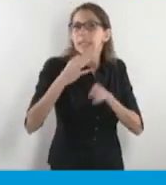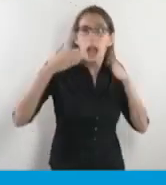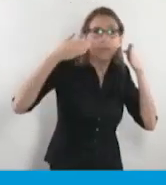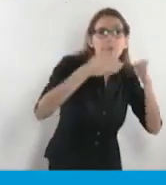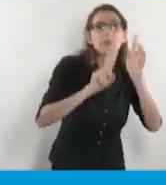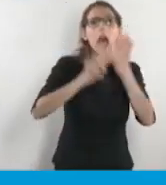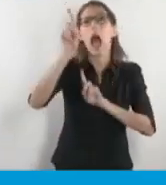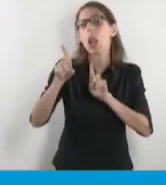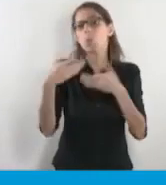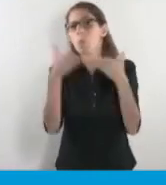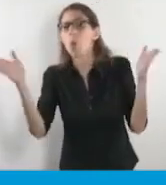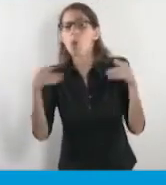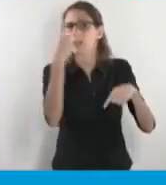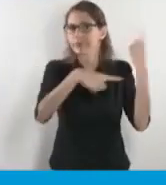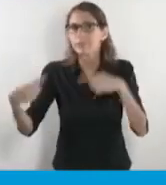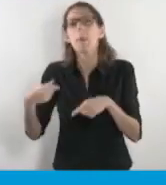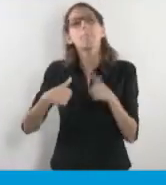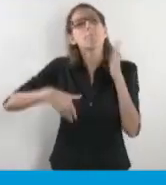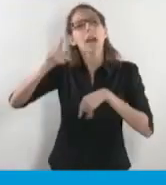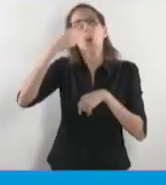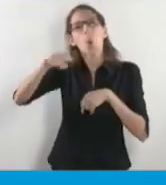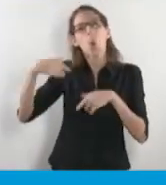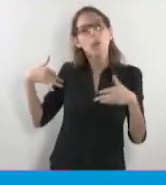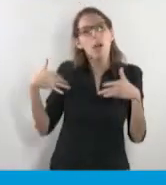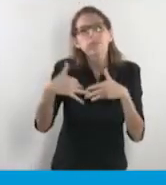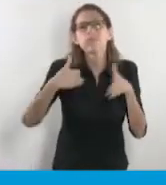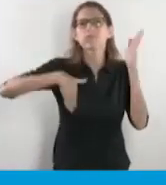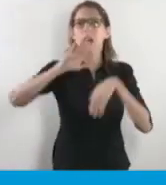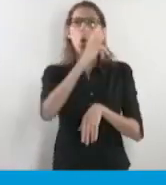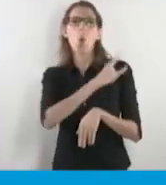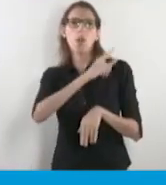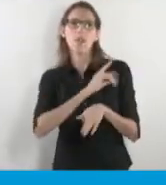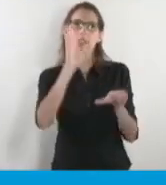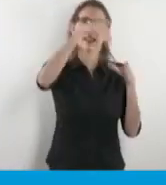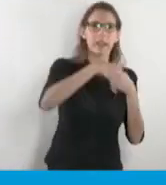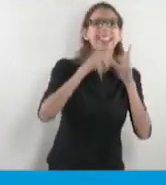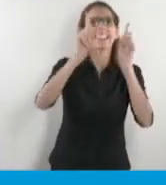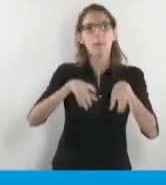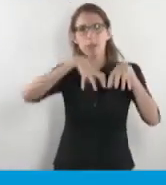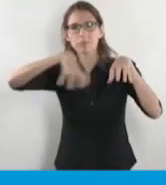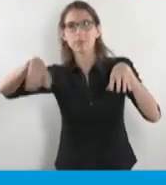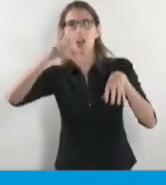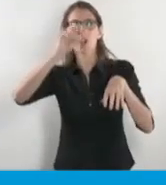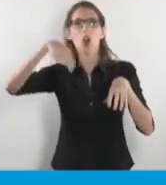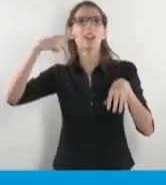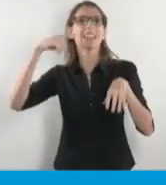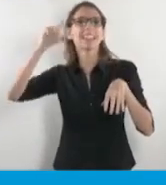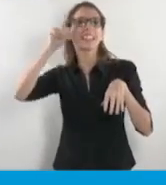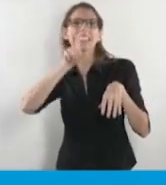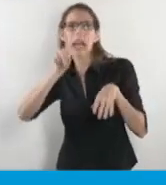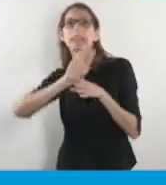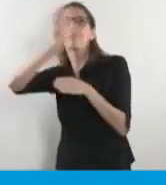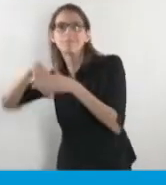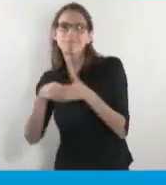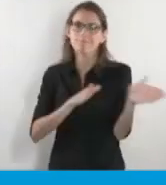mucho con bibliotecas universitarias y en conicet en un centro con iceta así que nada muy muy contento te hago